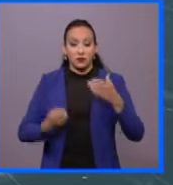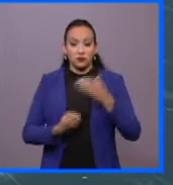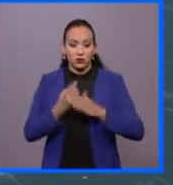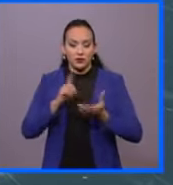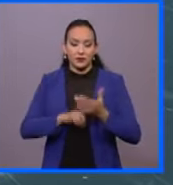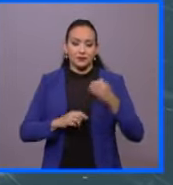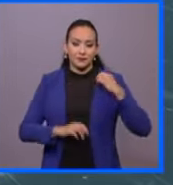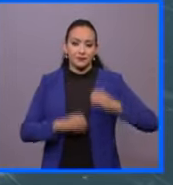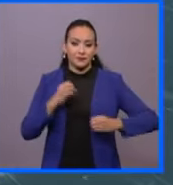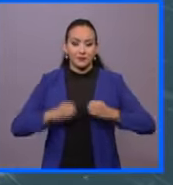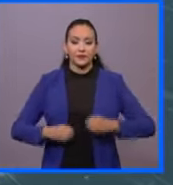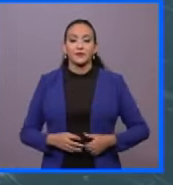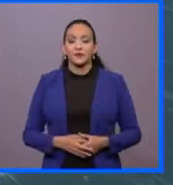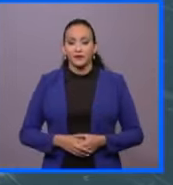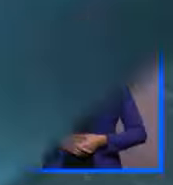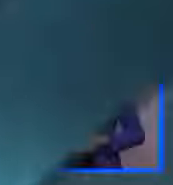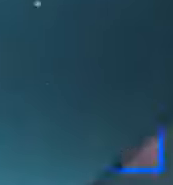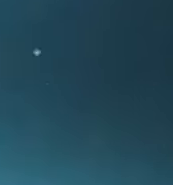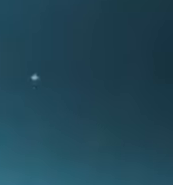Corte.